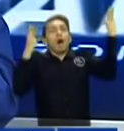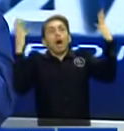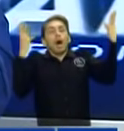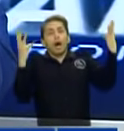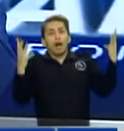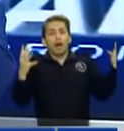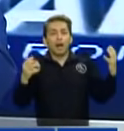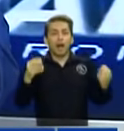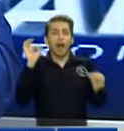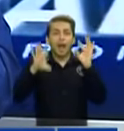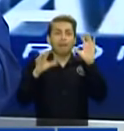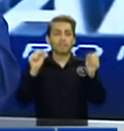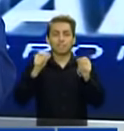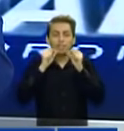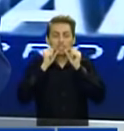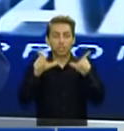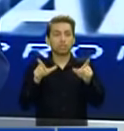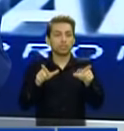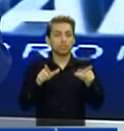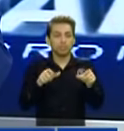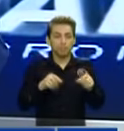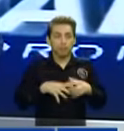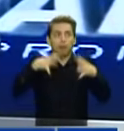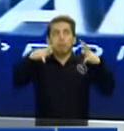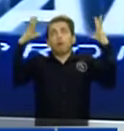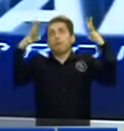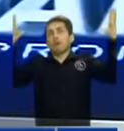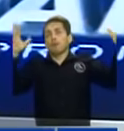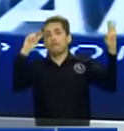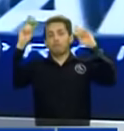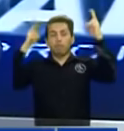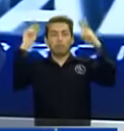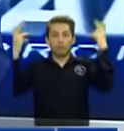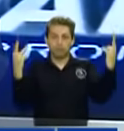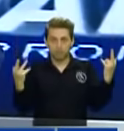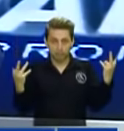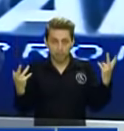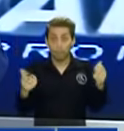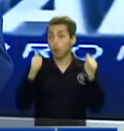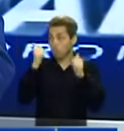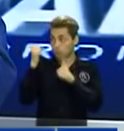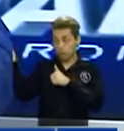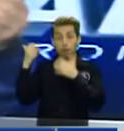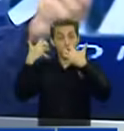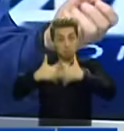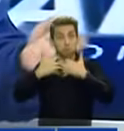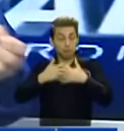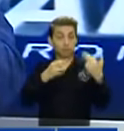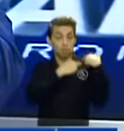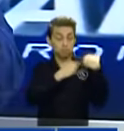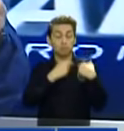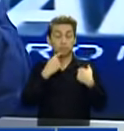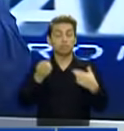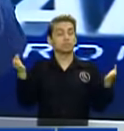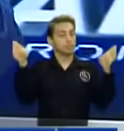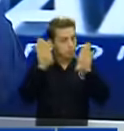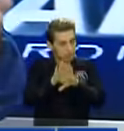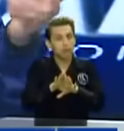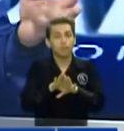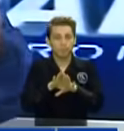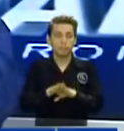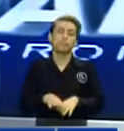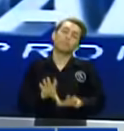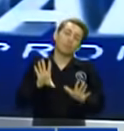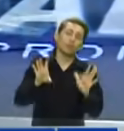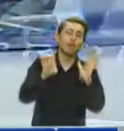son. Qué bueno que hayan responsables que digan, mire, cerremos aquí, pues lo vamos a cerrar. Pero, por ejemplo, le pongo un ejemplo,